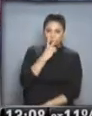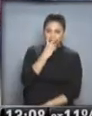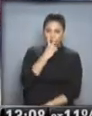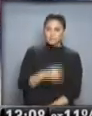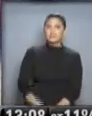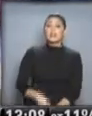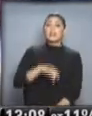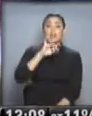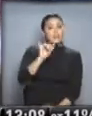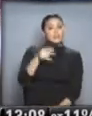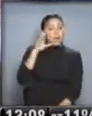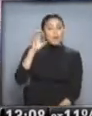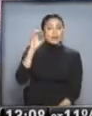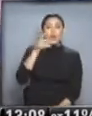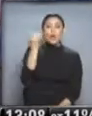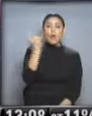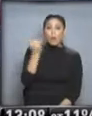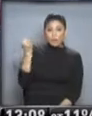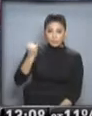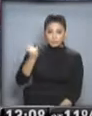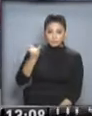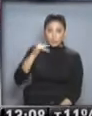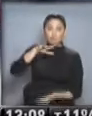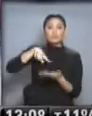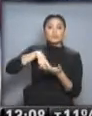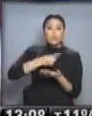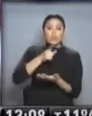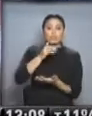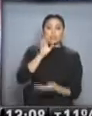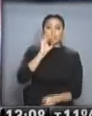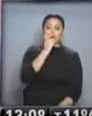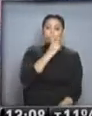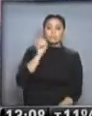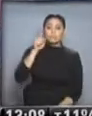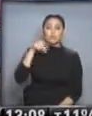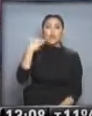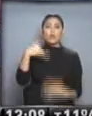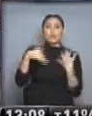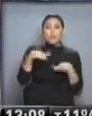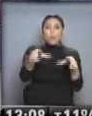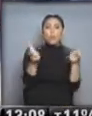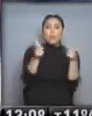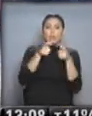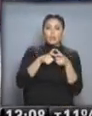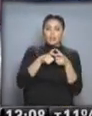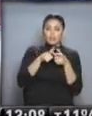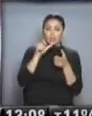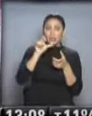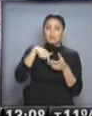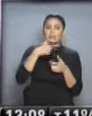fueron los propios presidentes el jueves de la semana pasada en cochabamba en la reunión de urgencia que la unasur desarrollo en bolivia